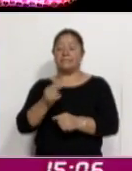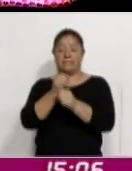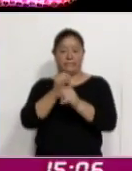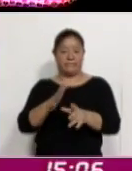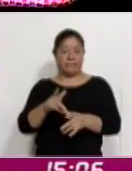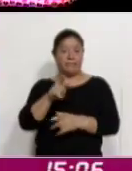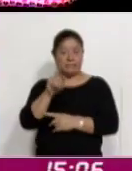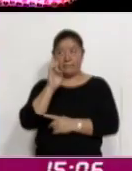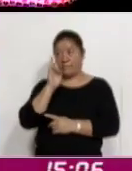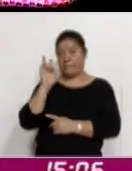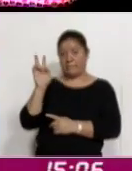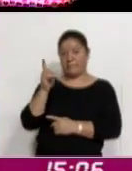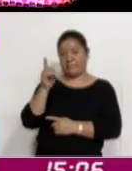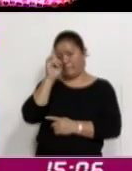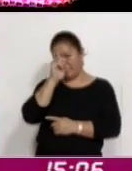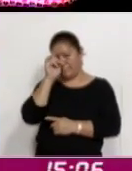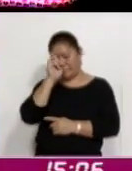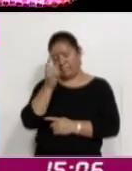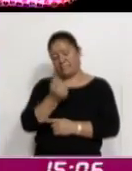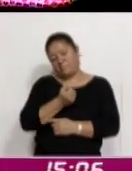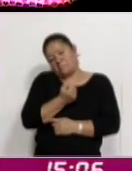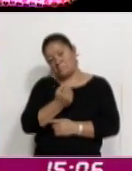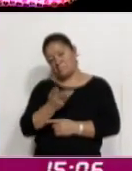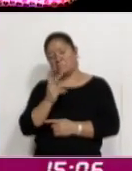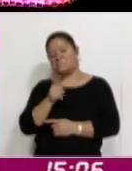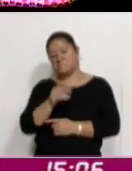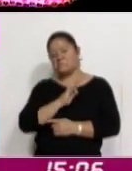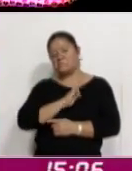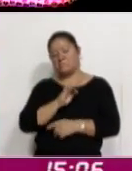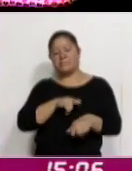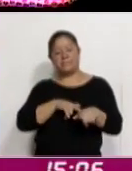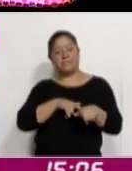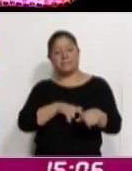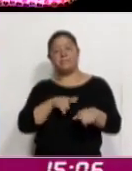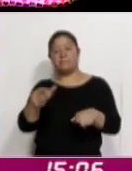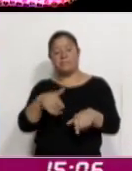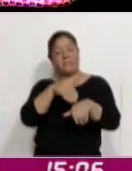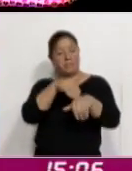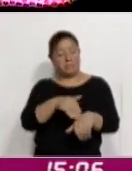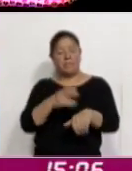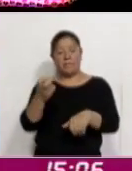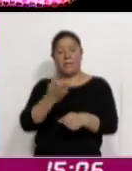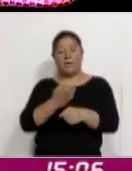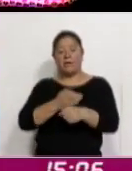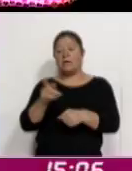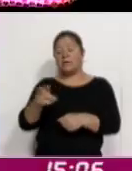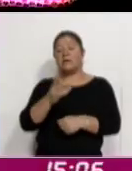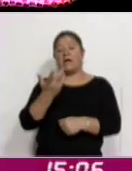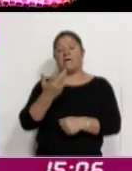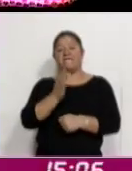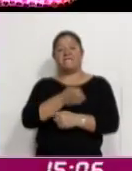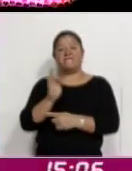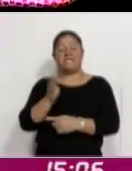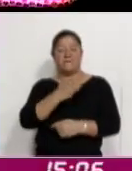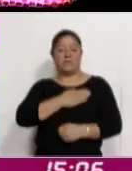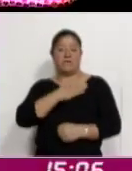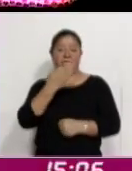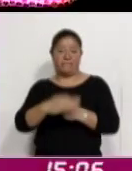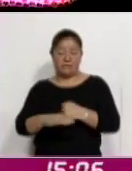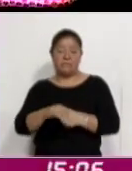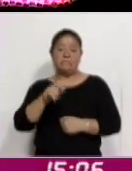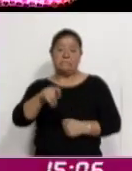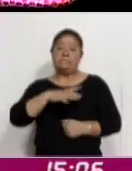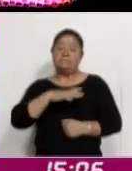usted algunas de las recomendaciones que puede usted seguir durante estas fechas del Buen Fin. Sobre todo, hay una importante actividad